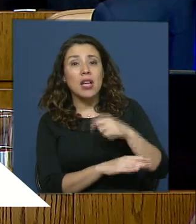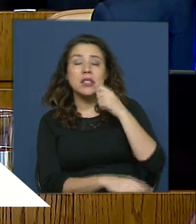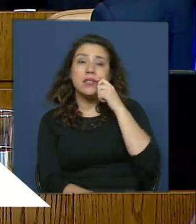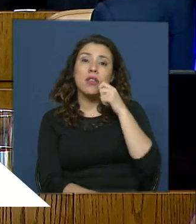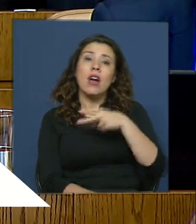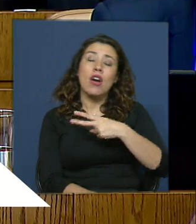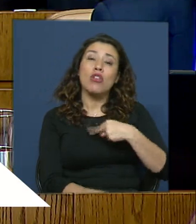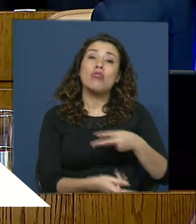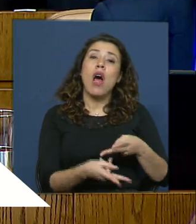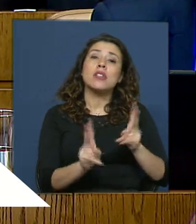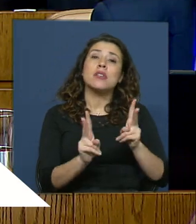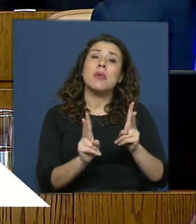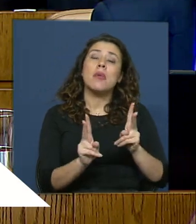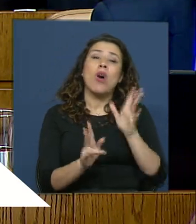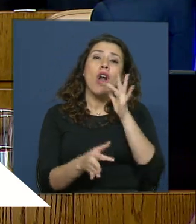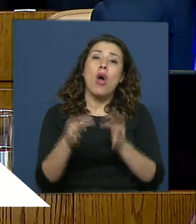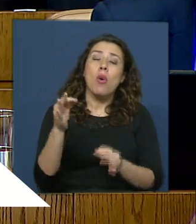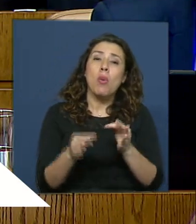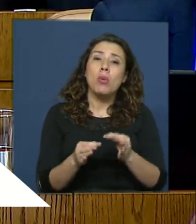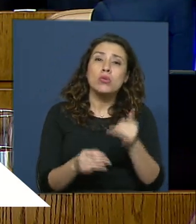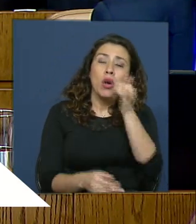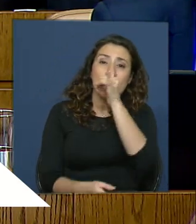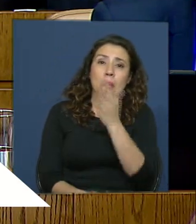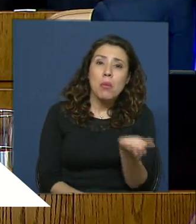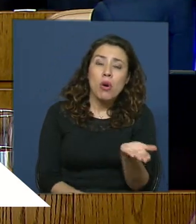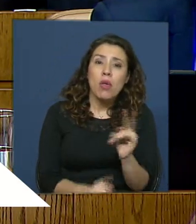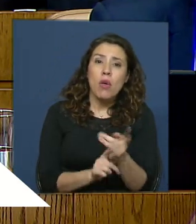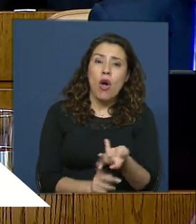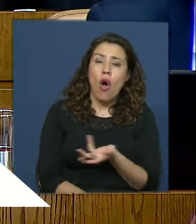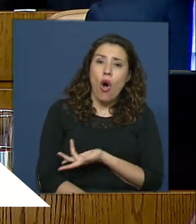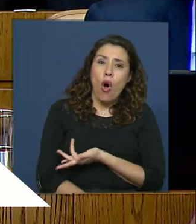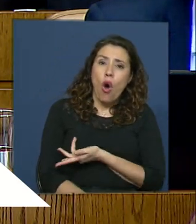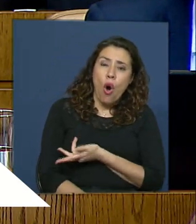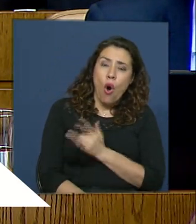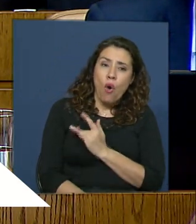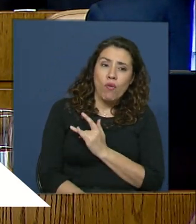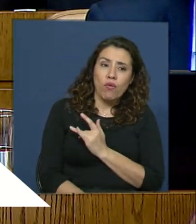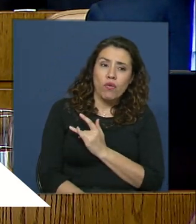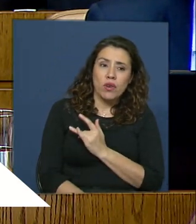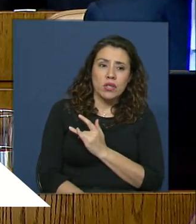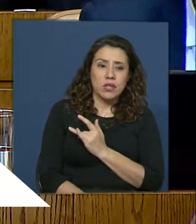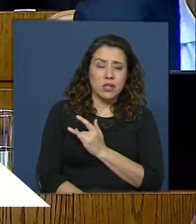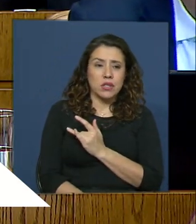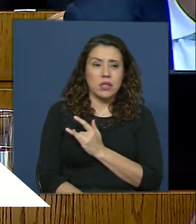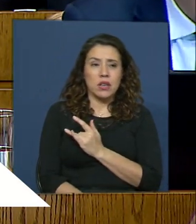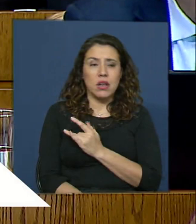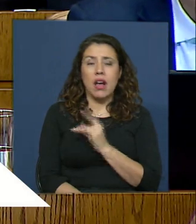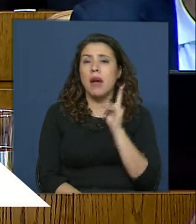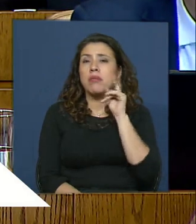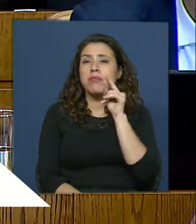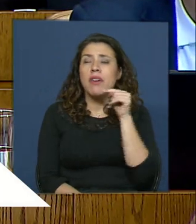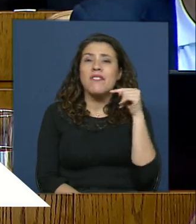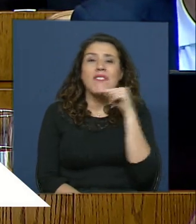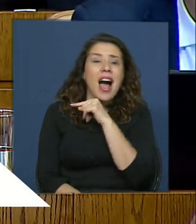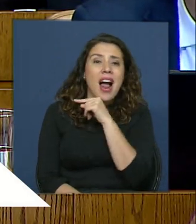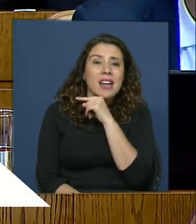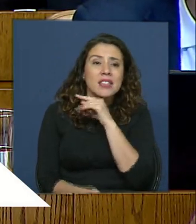aceptar la impunidad, vamos a aceptar la ofensa, vamos a aceptar la falsedad de los hechos